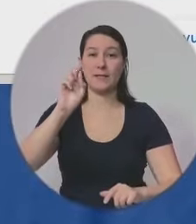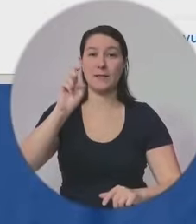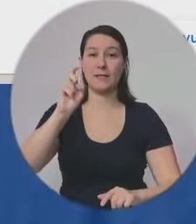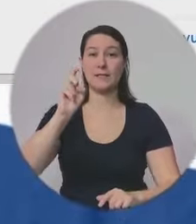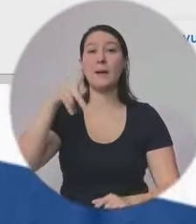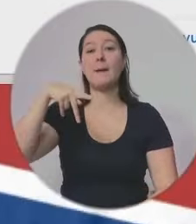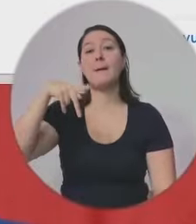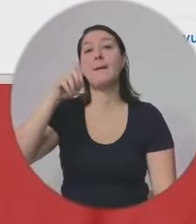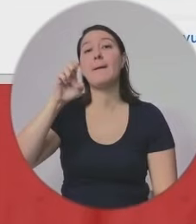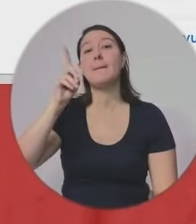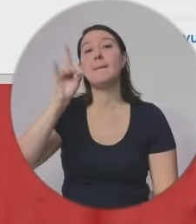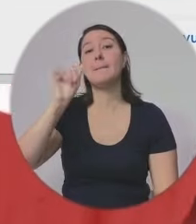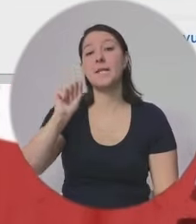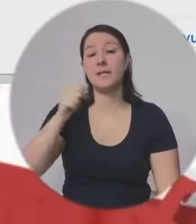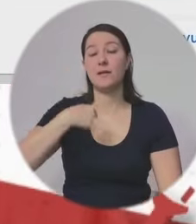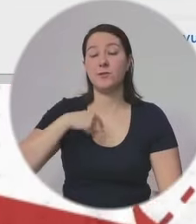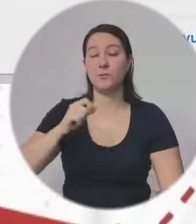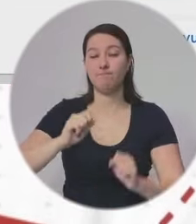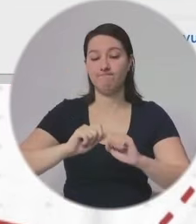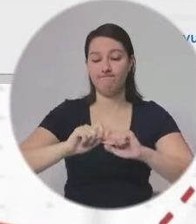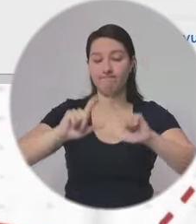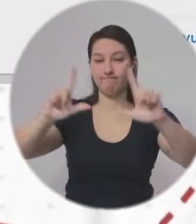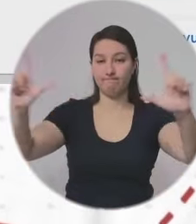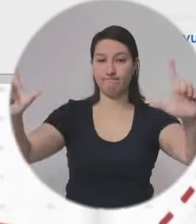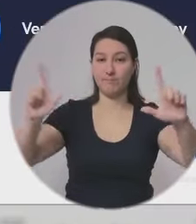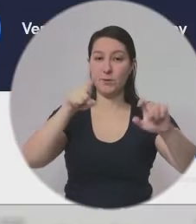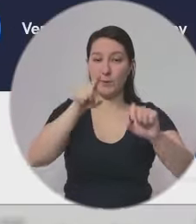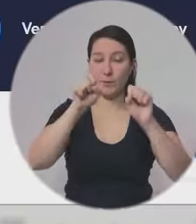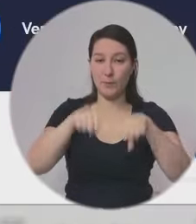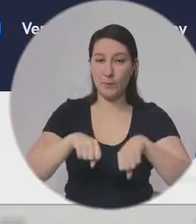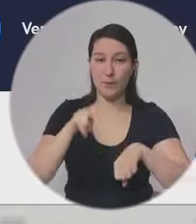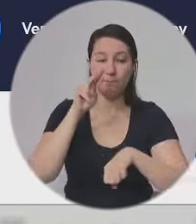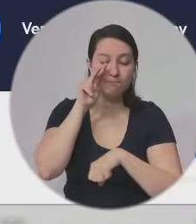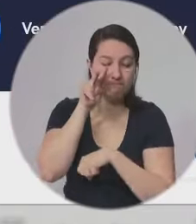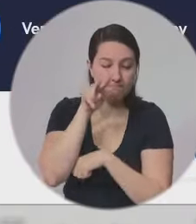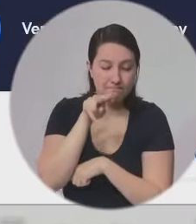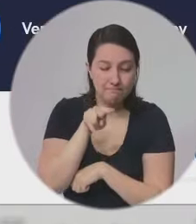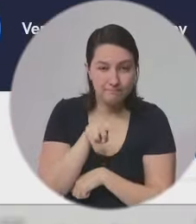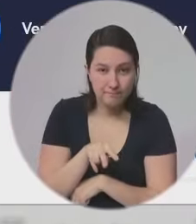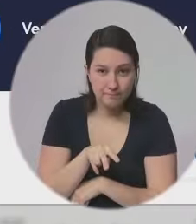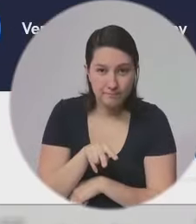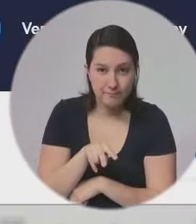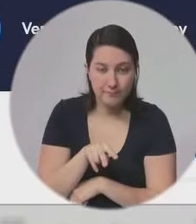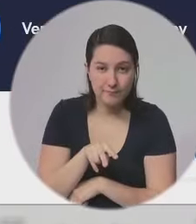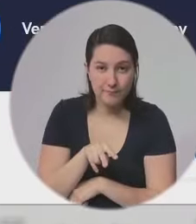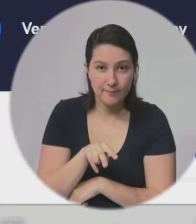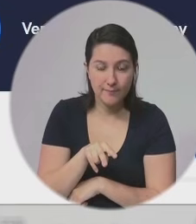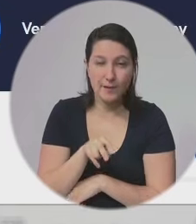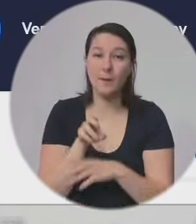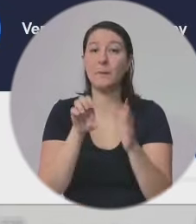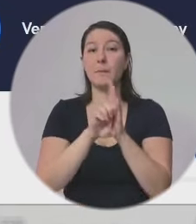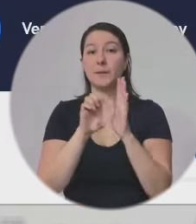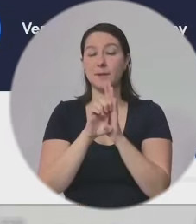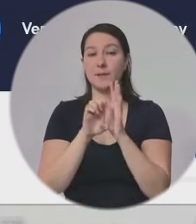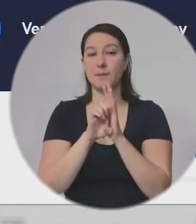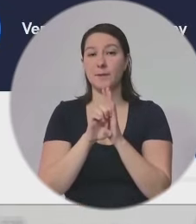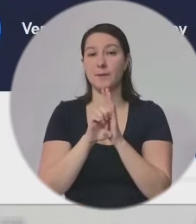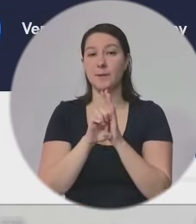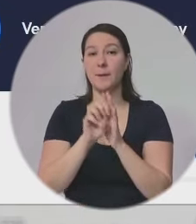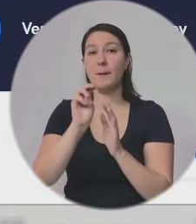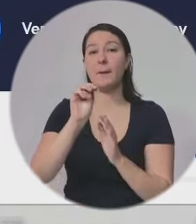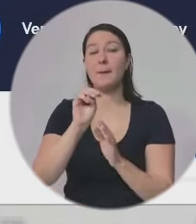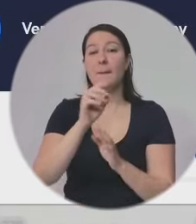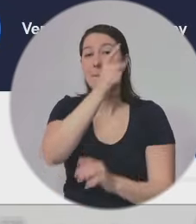para que ustedes también se puedan ir viendo lo pueden ir viendo poco a poco verdad por ejemplo vamos a buscar en Madrid